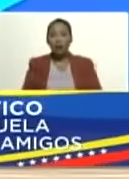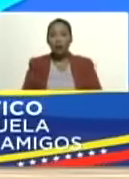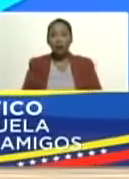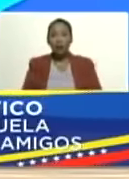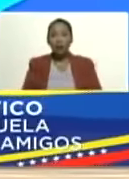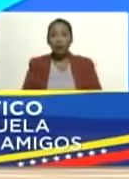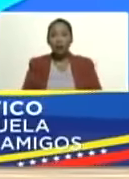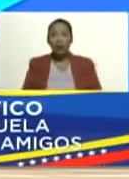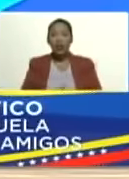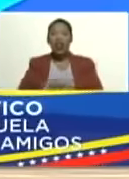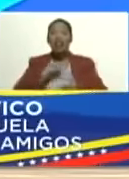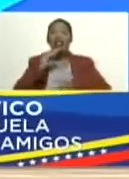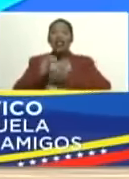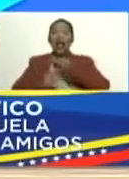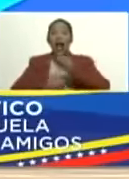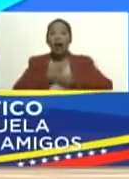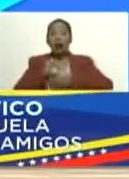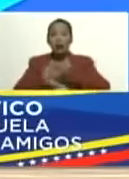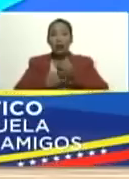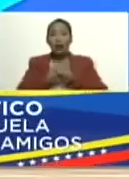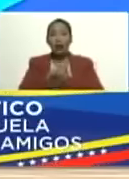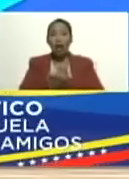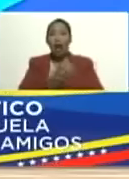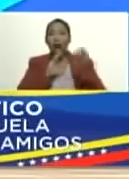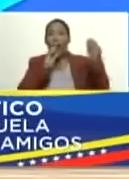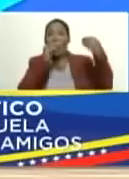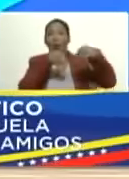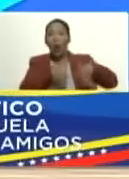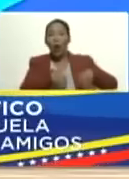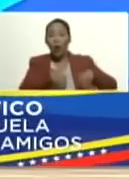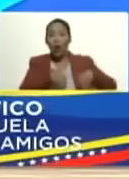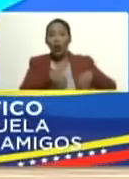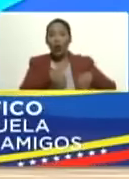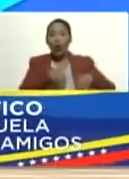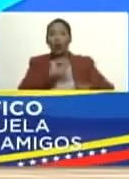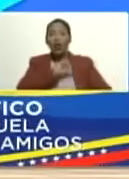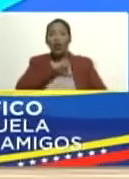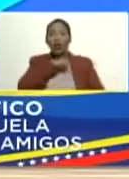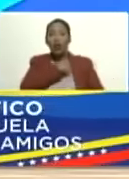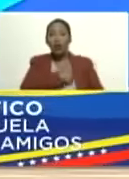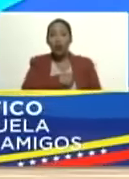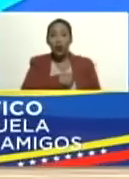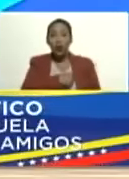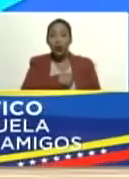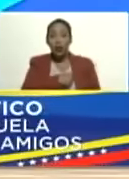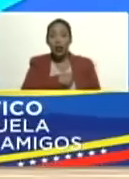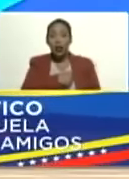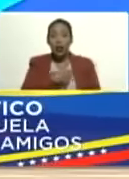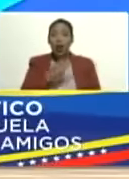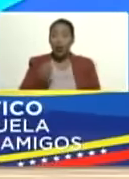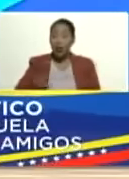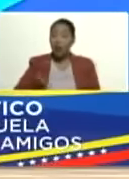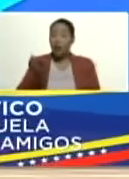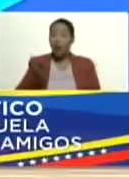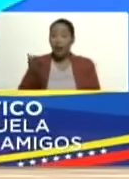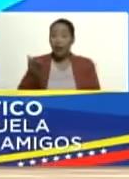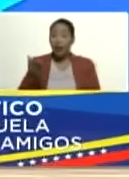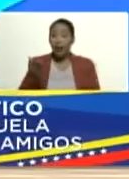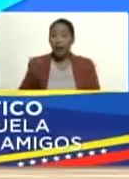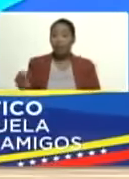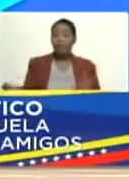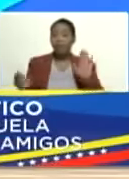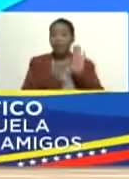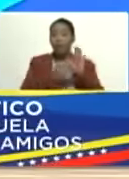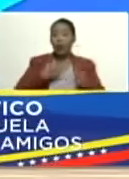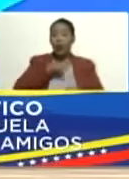se establece en el Acuerdo de Ginebra, muy importante, y tiene que ver con la posición nuestra